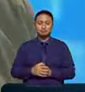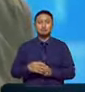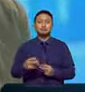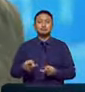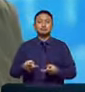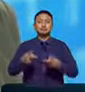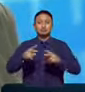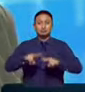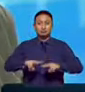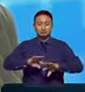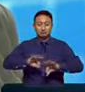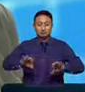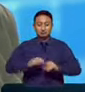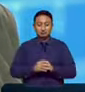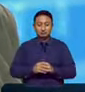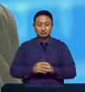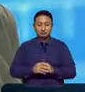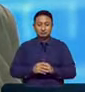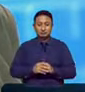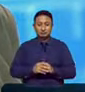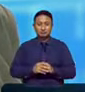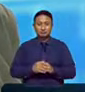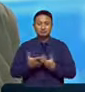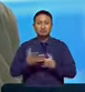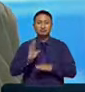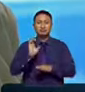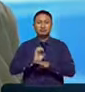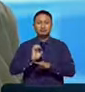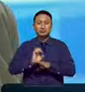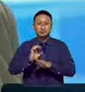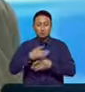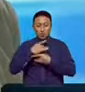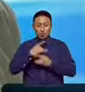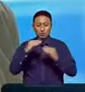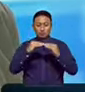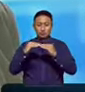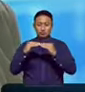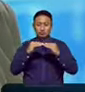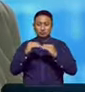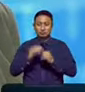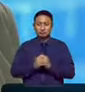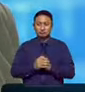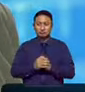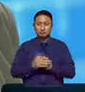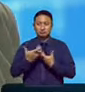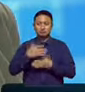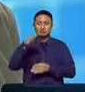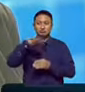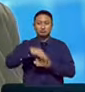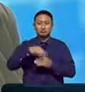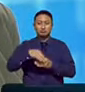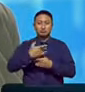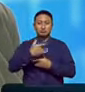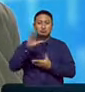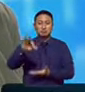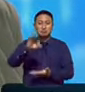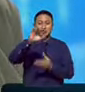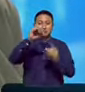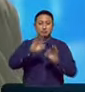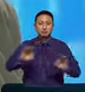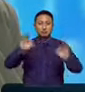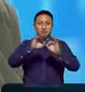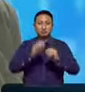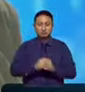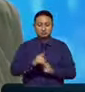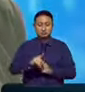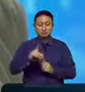Además de ello, es un modo de ratificar que al Ecuador le gusta la democracia. La elección es uno de los elementos principales o